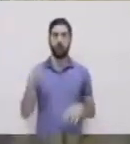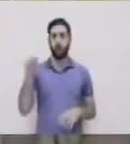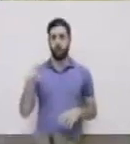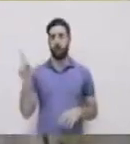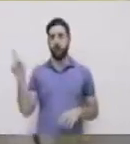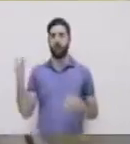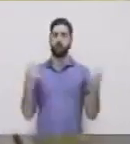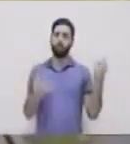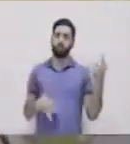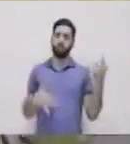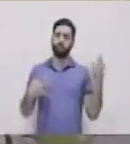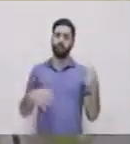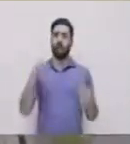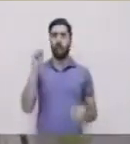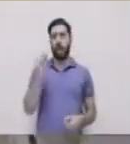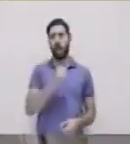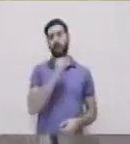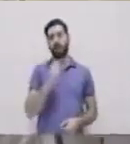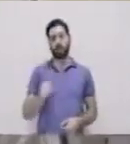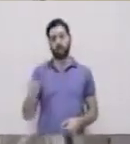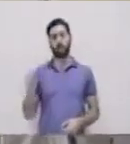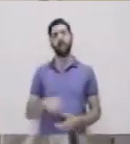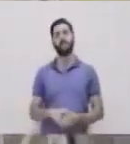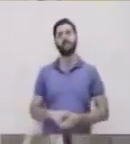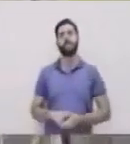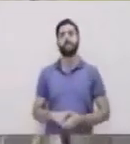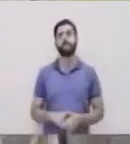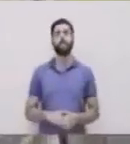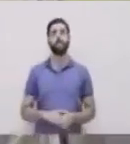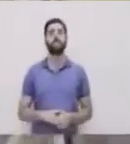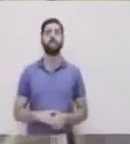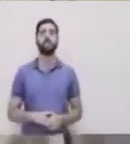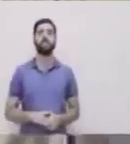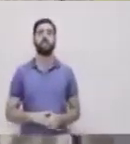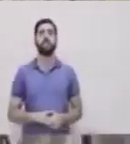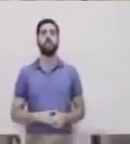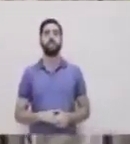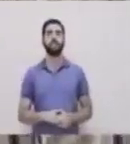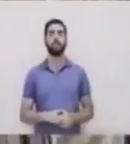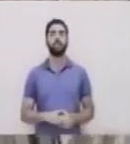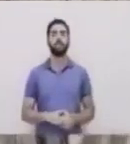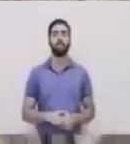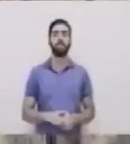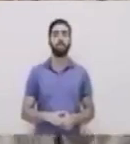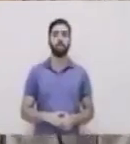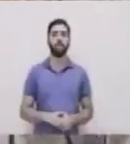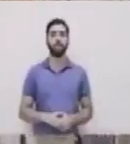piano.